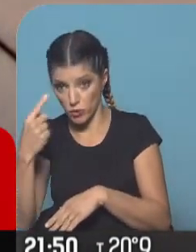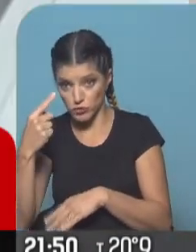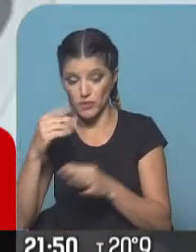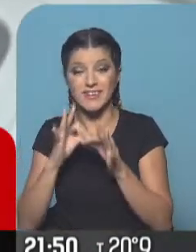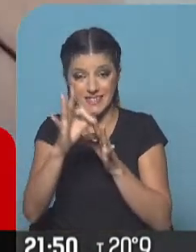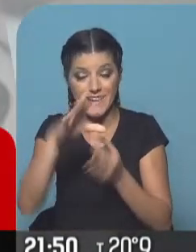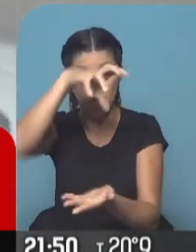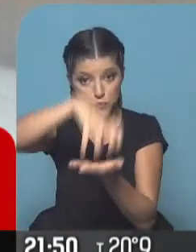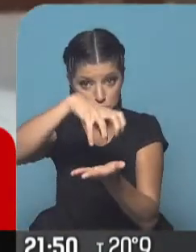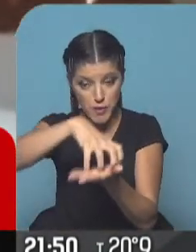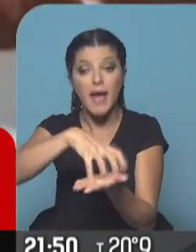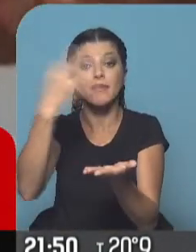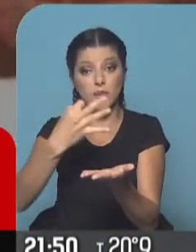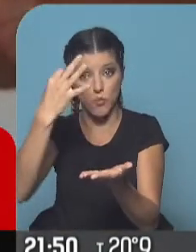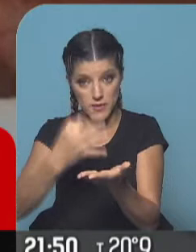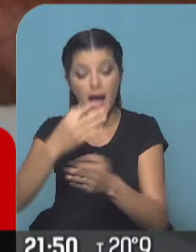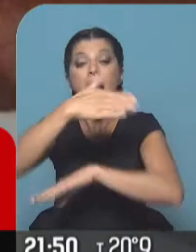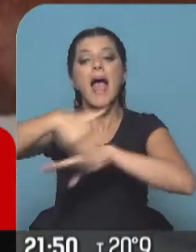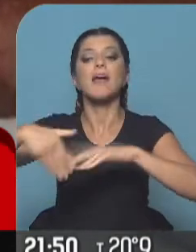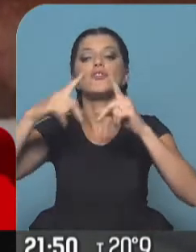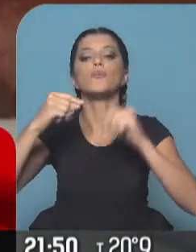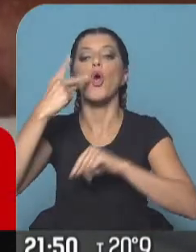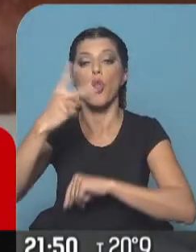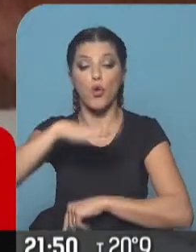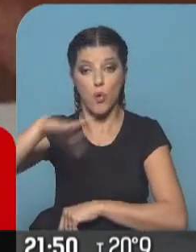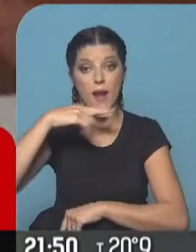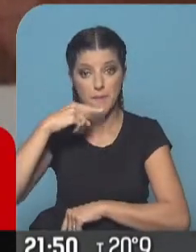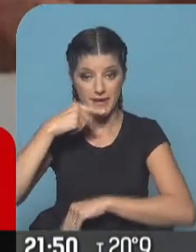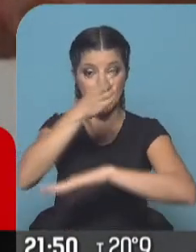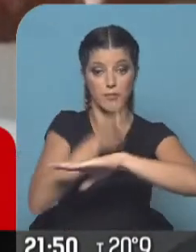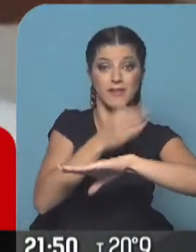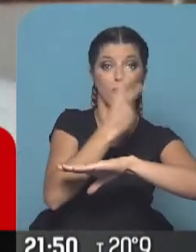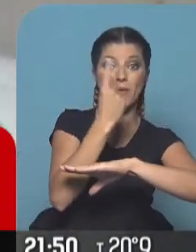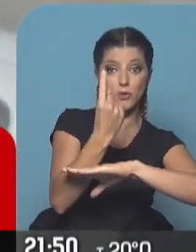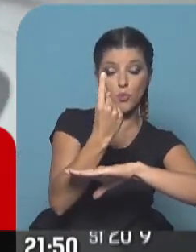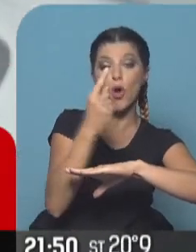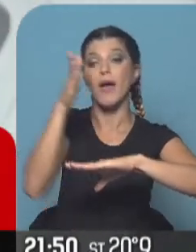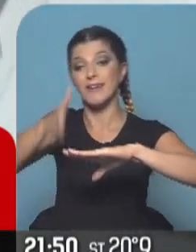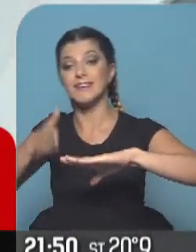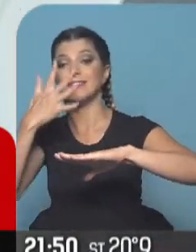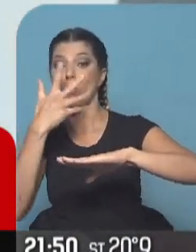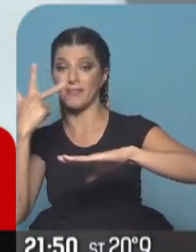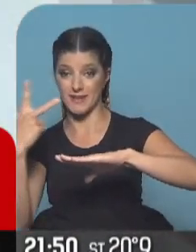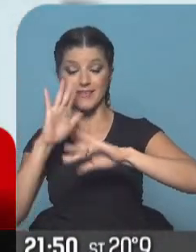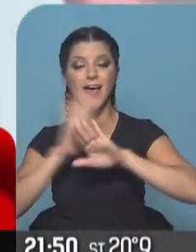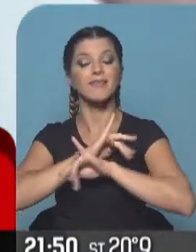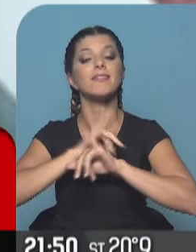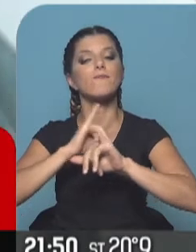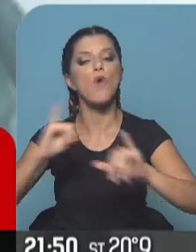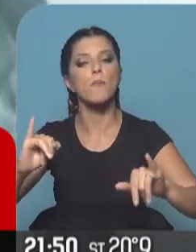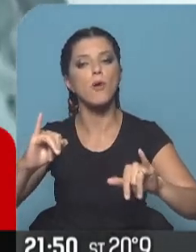Ritondo, en la calle 2 de La Plata, entre 51 y 53, según pudieron informar algunas